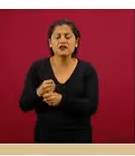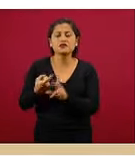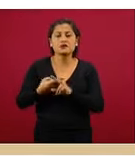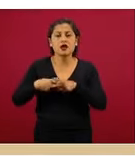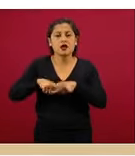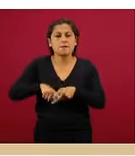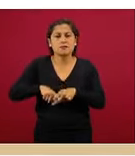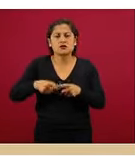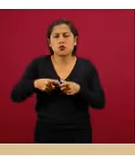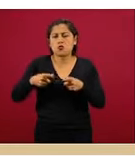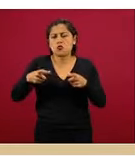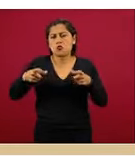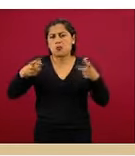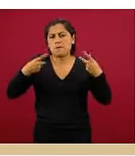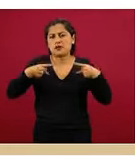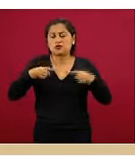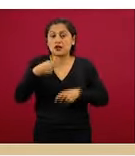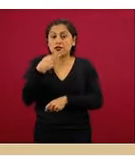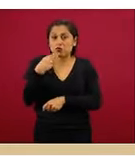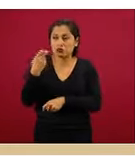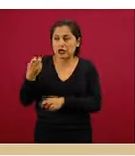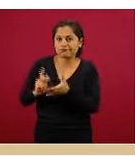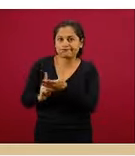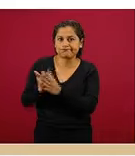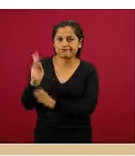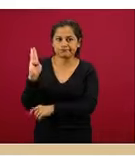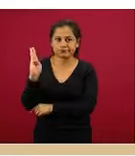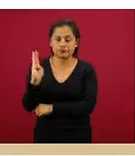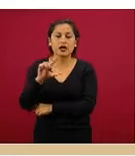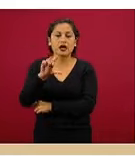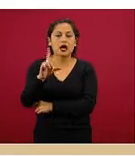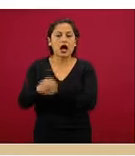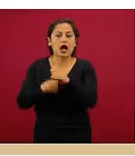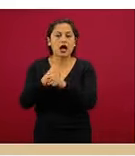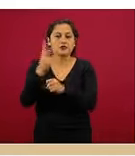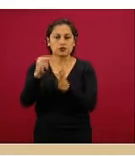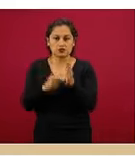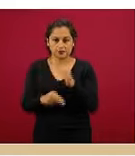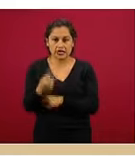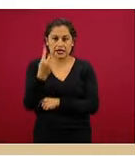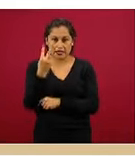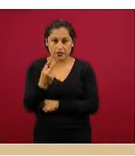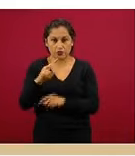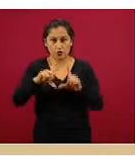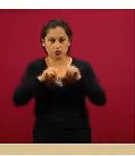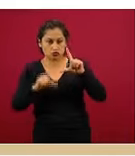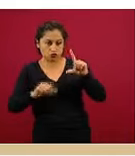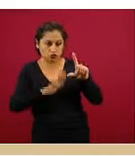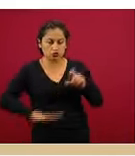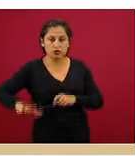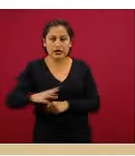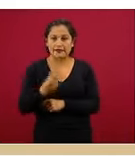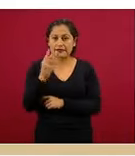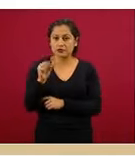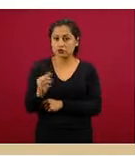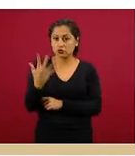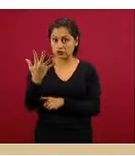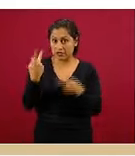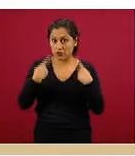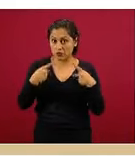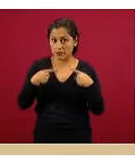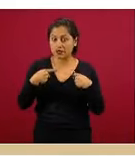crecimiento muy importante del consumo de esta planta. En el 2002, el 3.5% de la población había consumido alguna vez